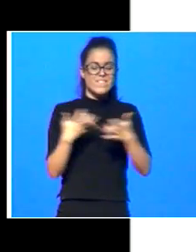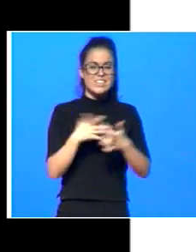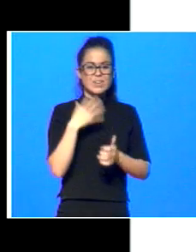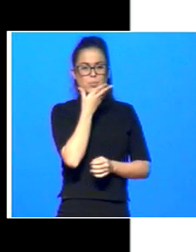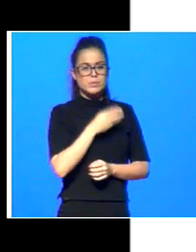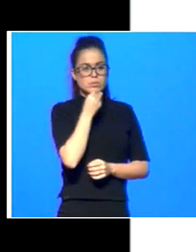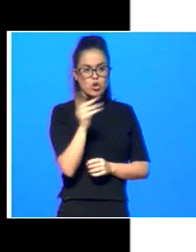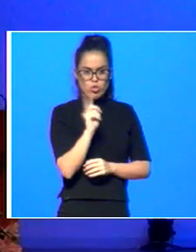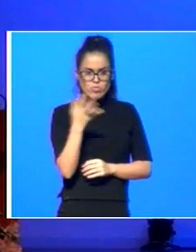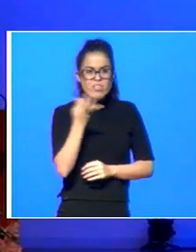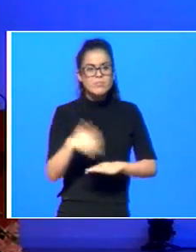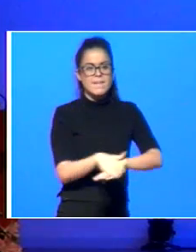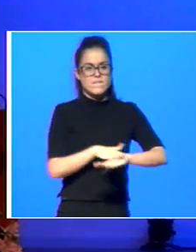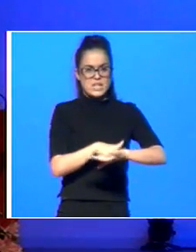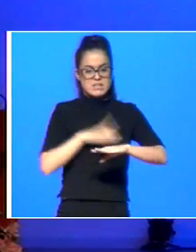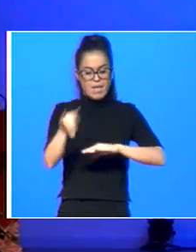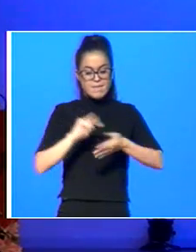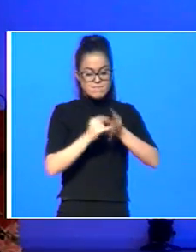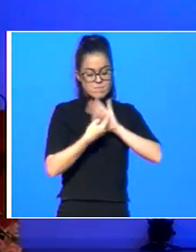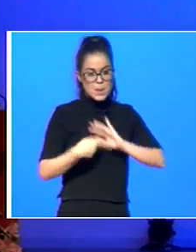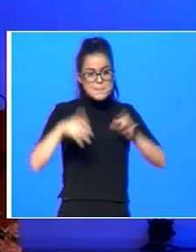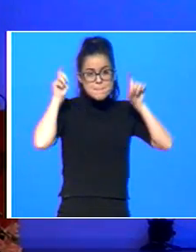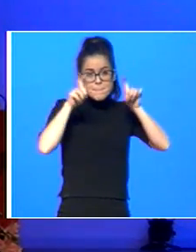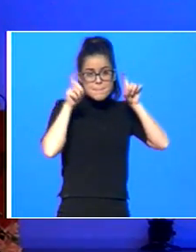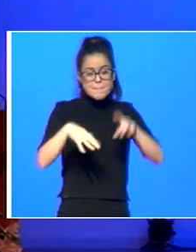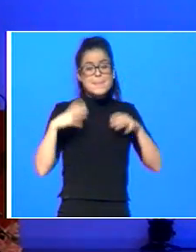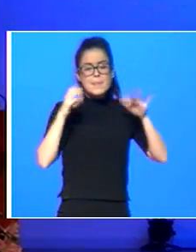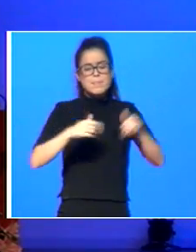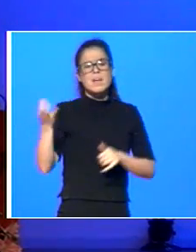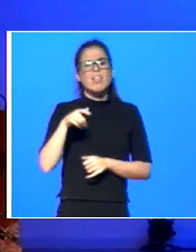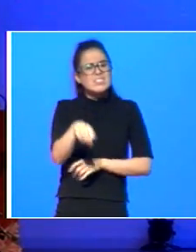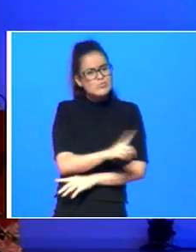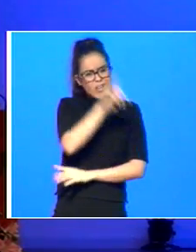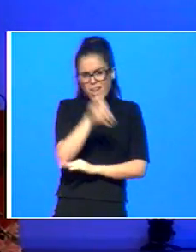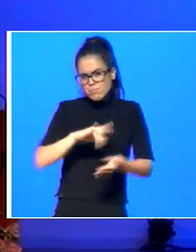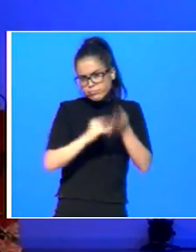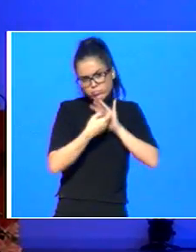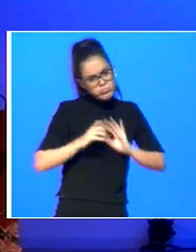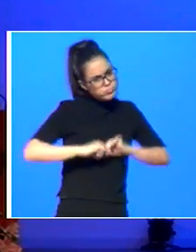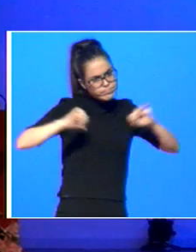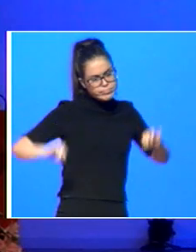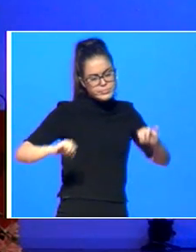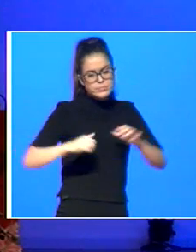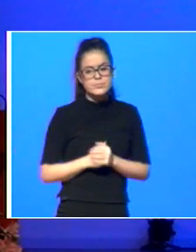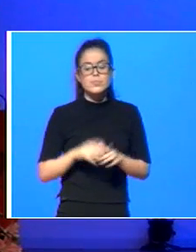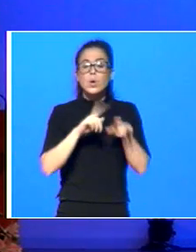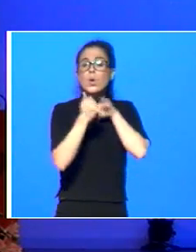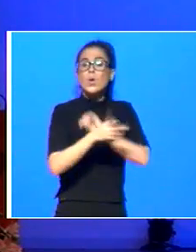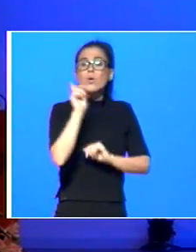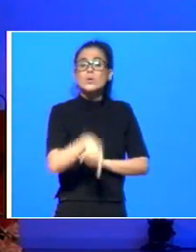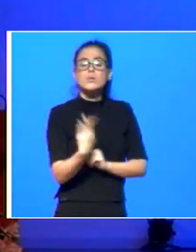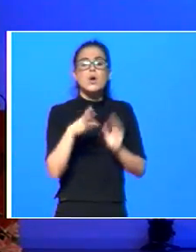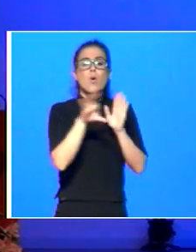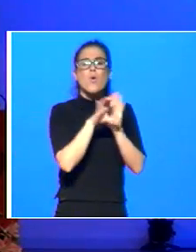hezkuntza proiektua, ez aldere bez. Hori uste dut beharrezkoa dela, ez? Eta gero, lehen aipatu dabe bai,